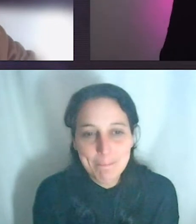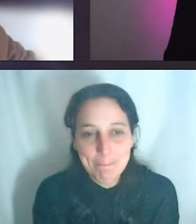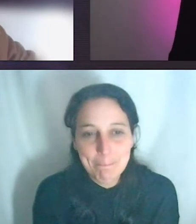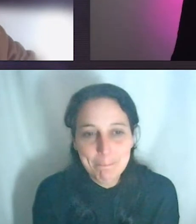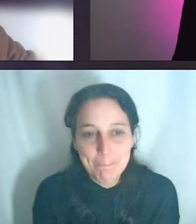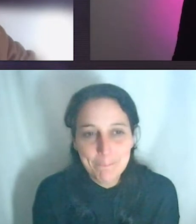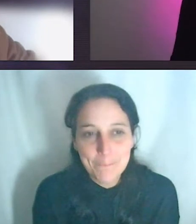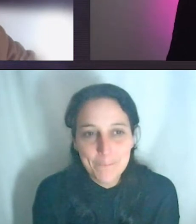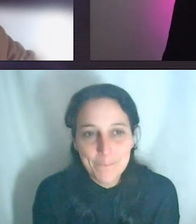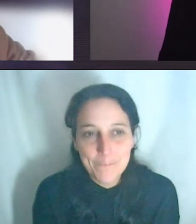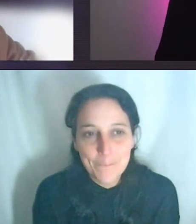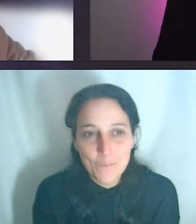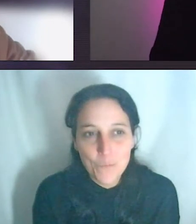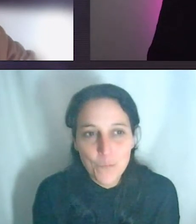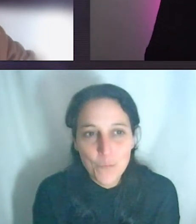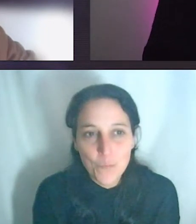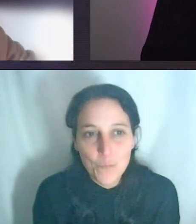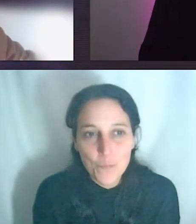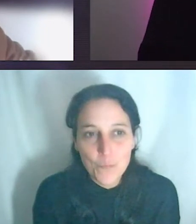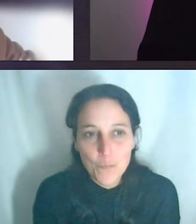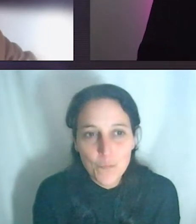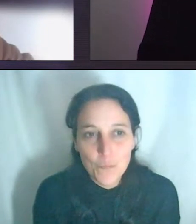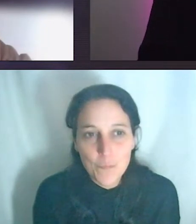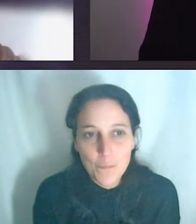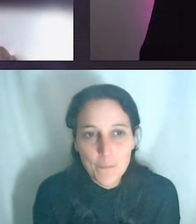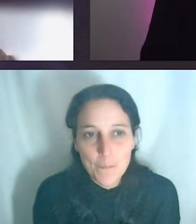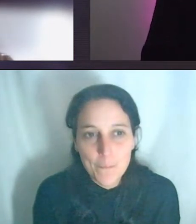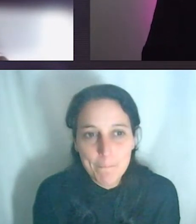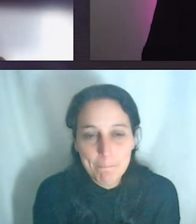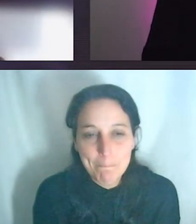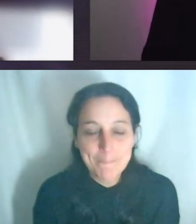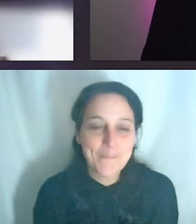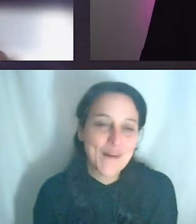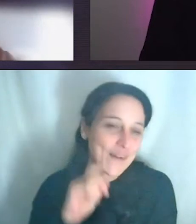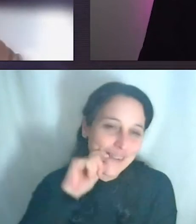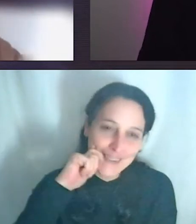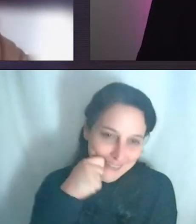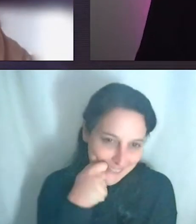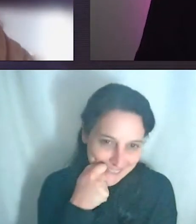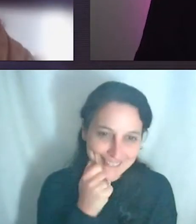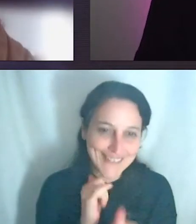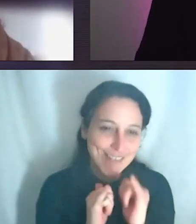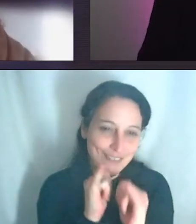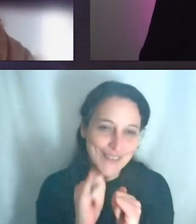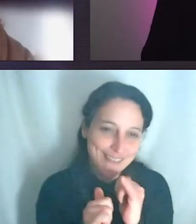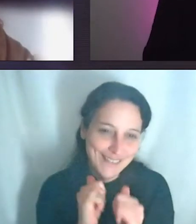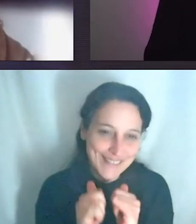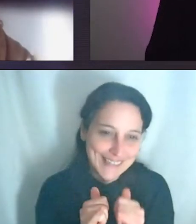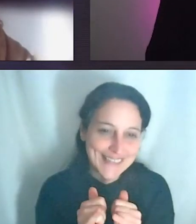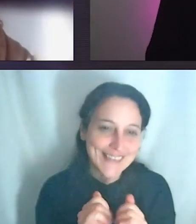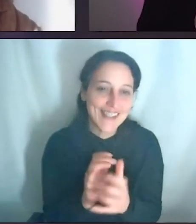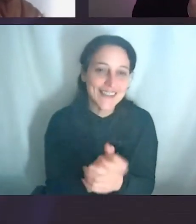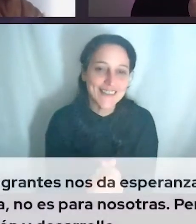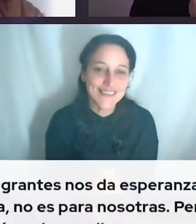Como organización de mujeres. Qué lindo lo que contás, Cuxabel Cárdenas.